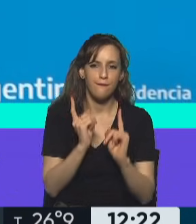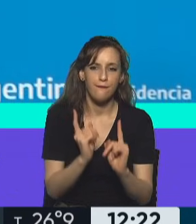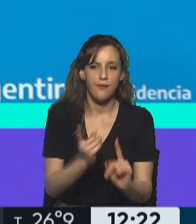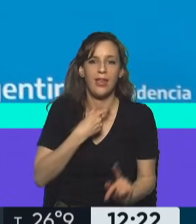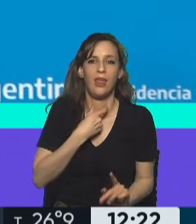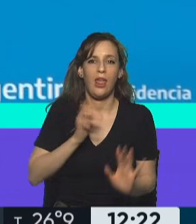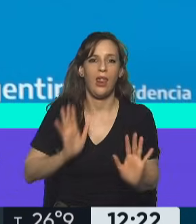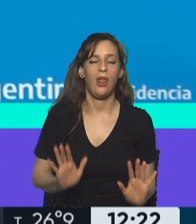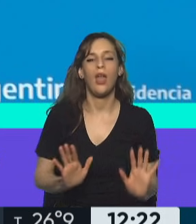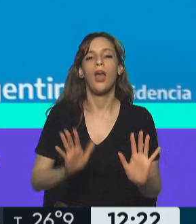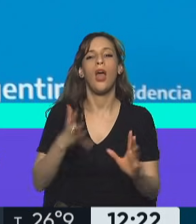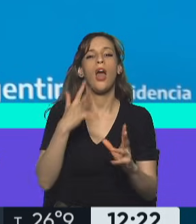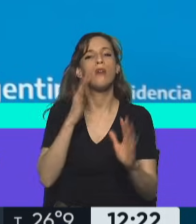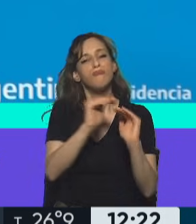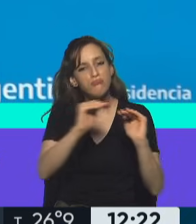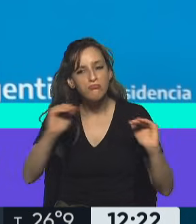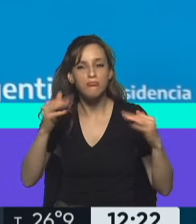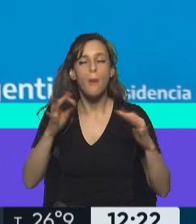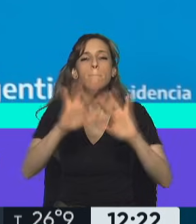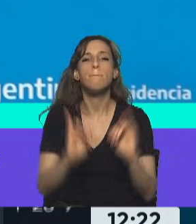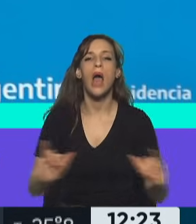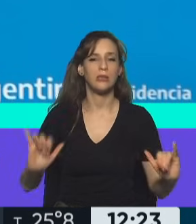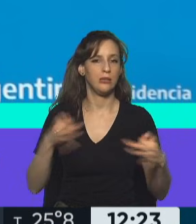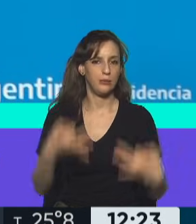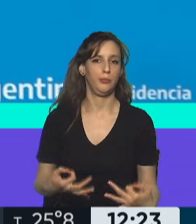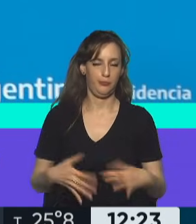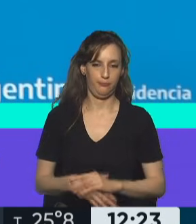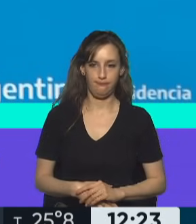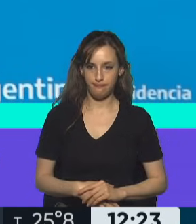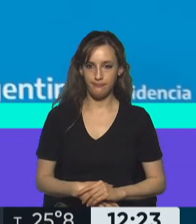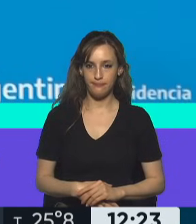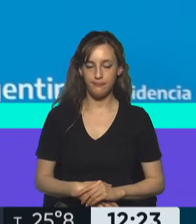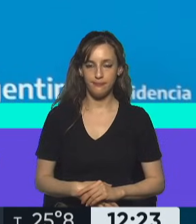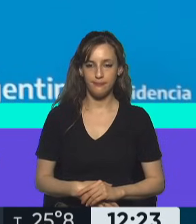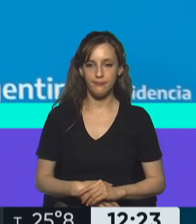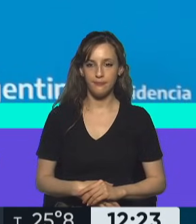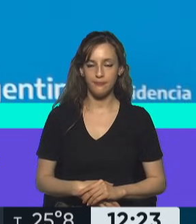en armonía, que sea con acuerdos y que pensemos los grandes temas de la Argentina. Gracias.